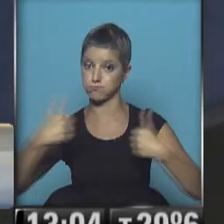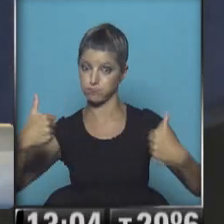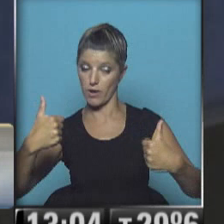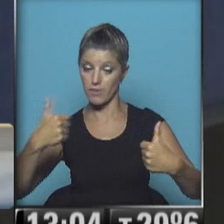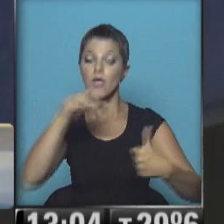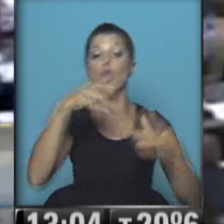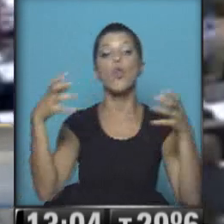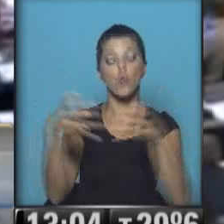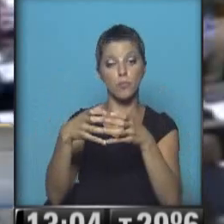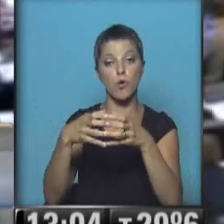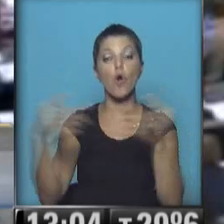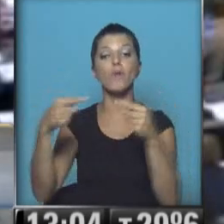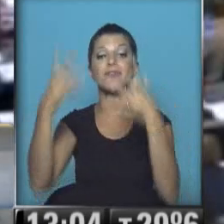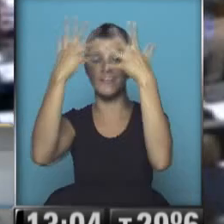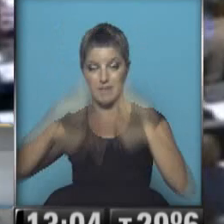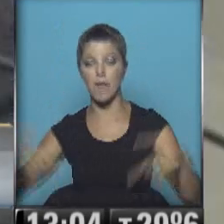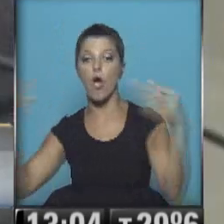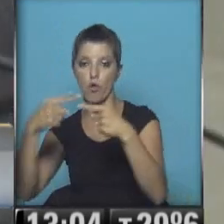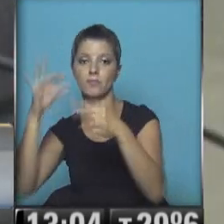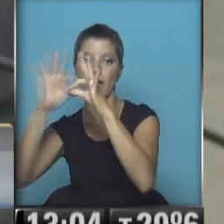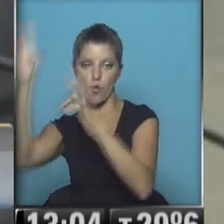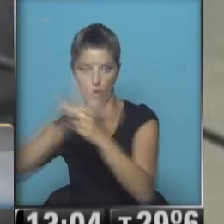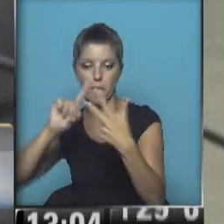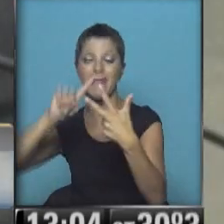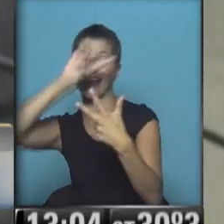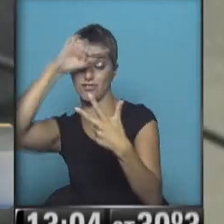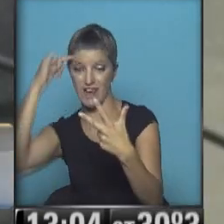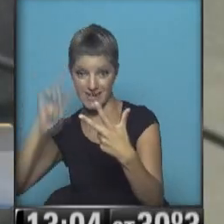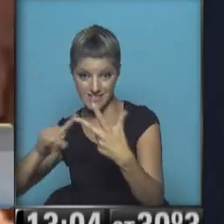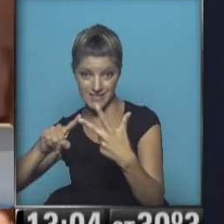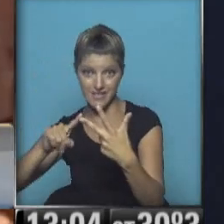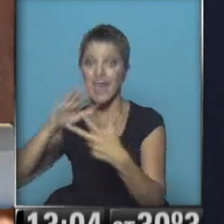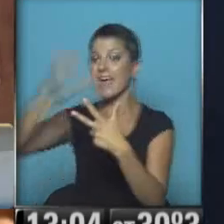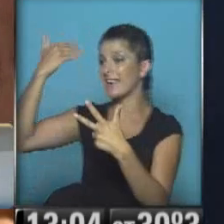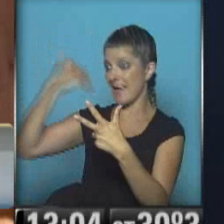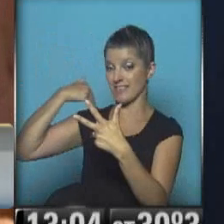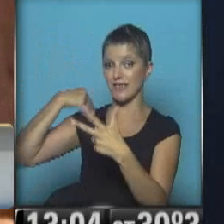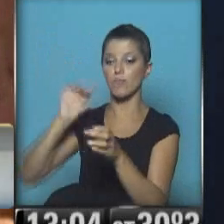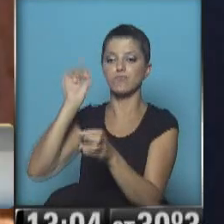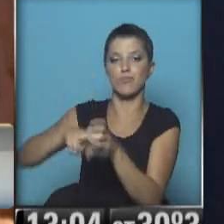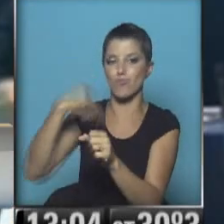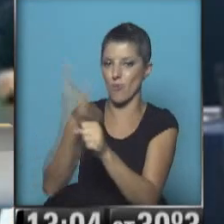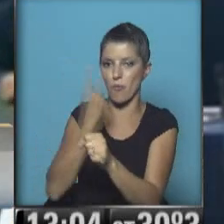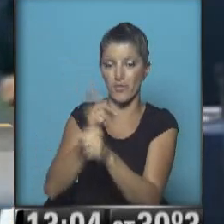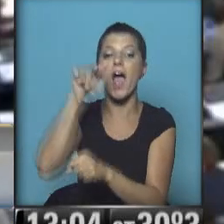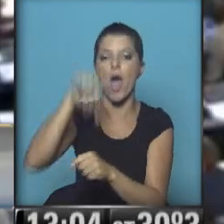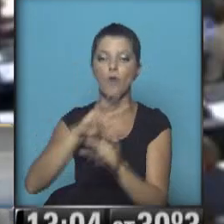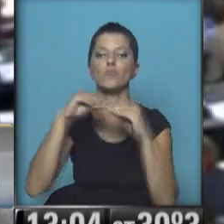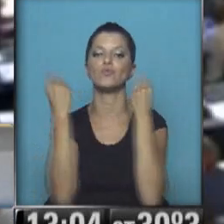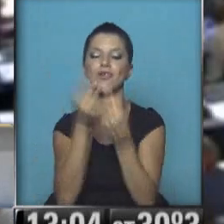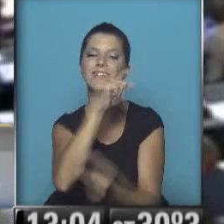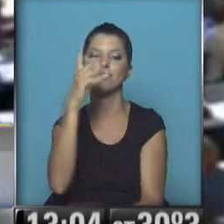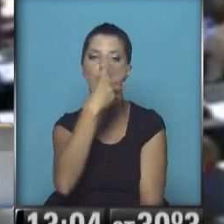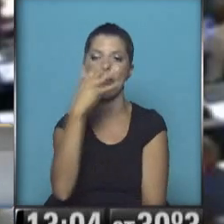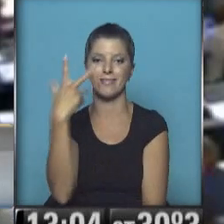partidos antisistema, antieuropeos y nacionalistas radicales que figuraban como no inscriptos sumaron